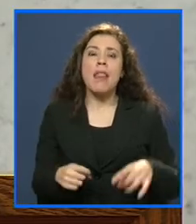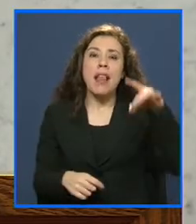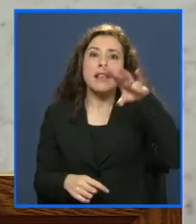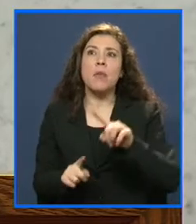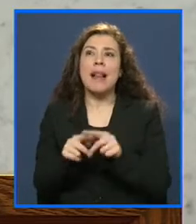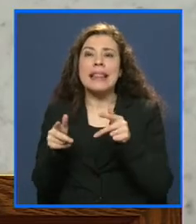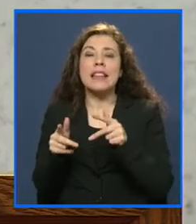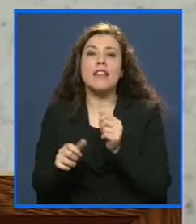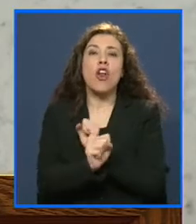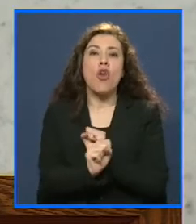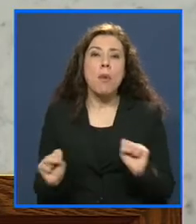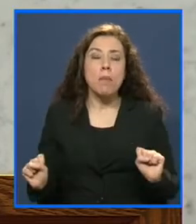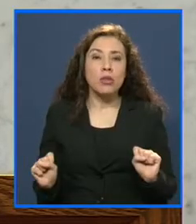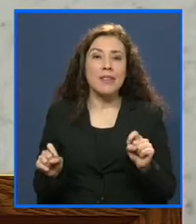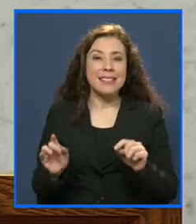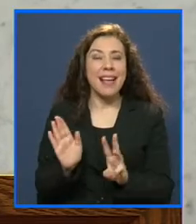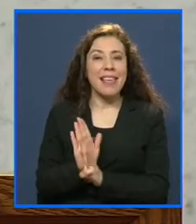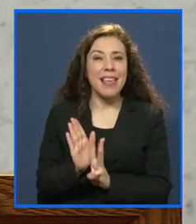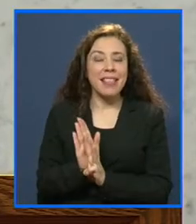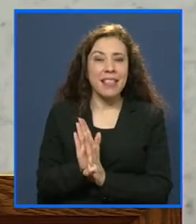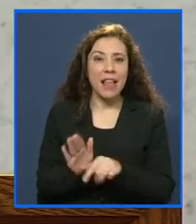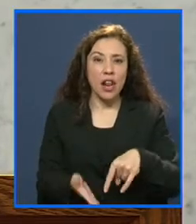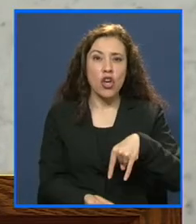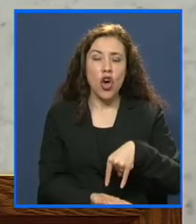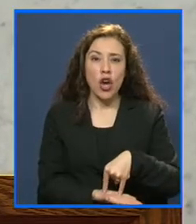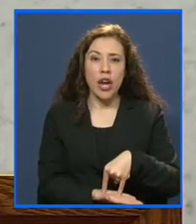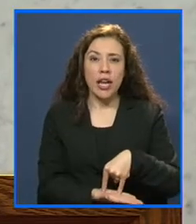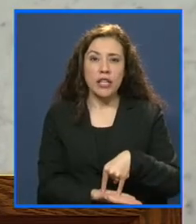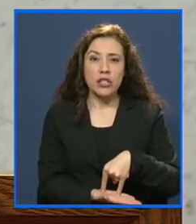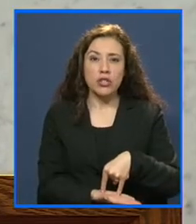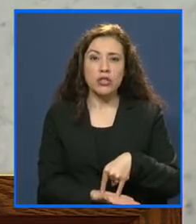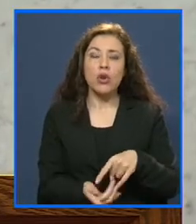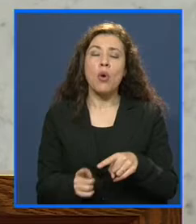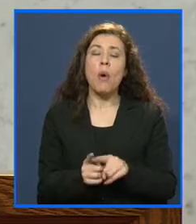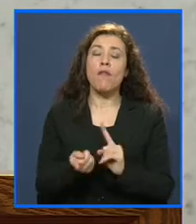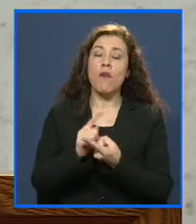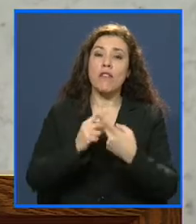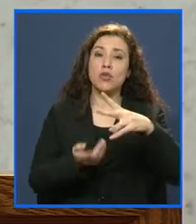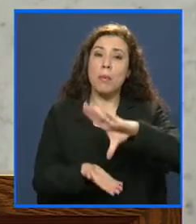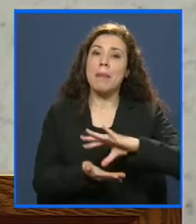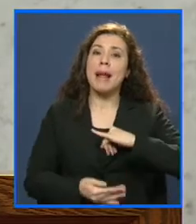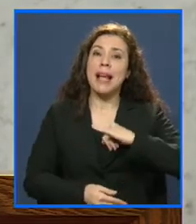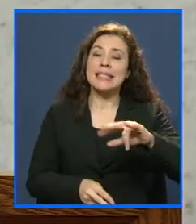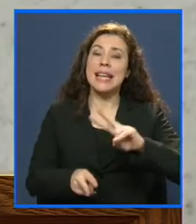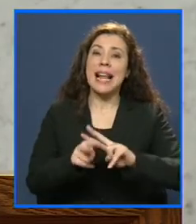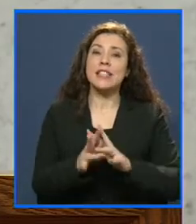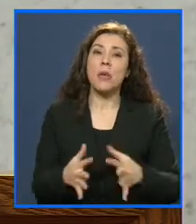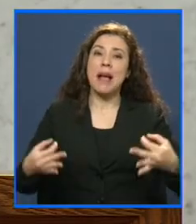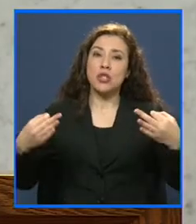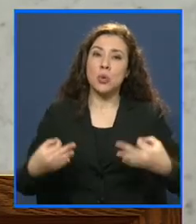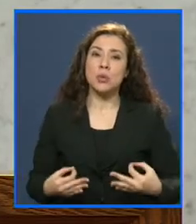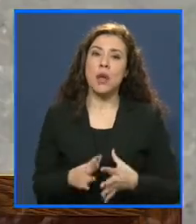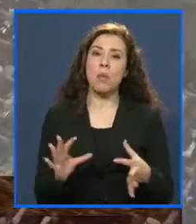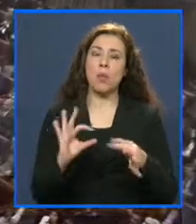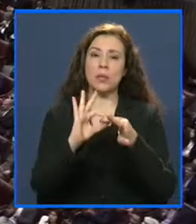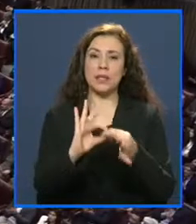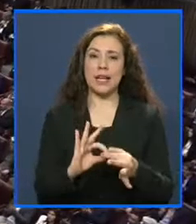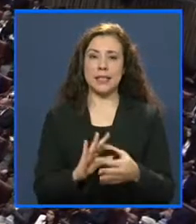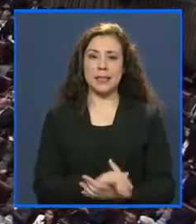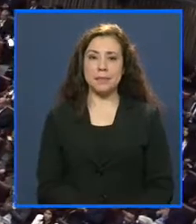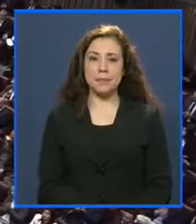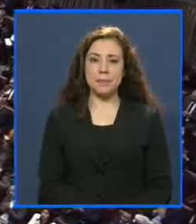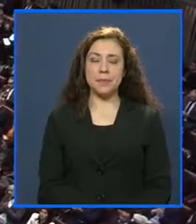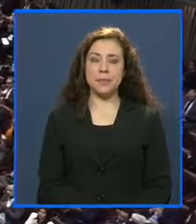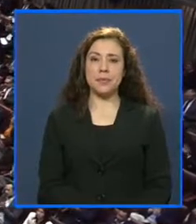desde esa identidad este congreso nacional se vuelca a su nación para seguir haciendo la ajusta muchas gracias